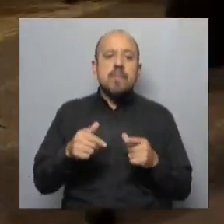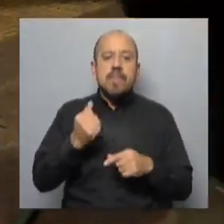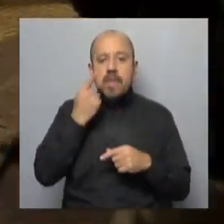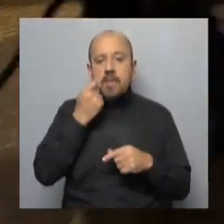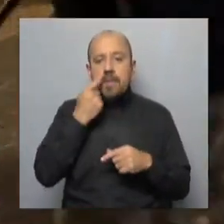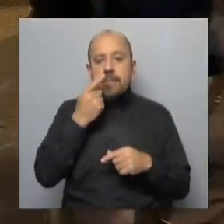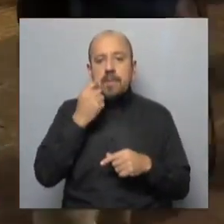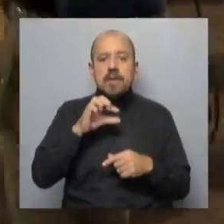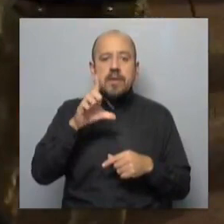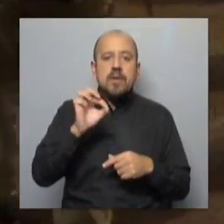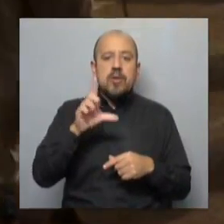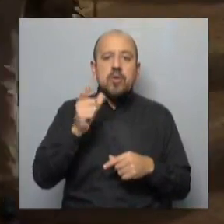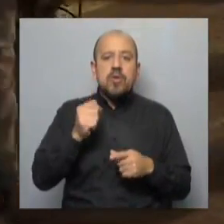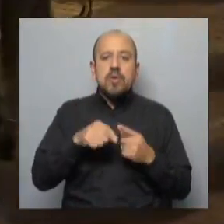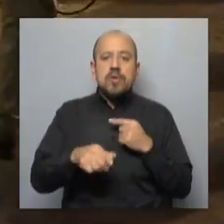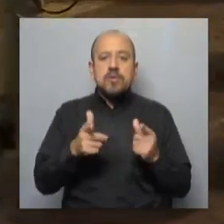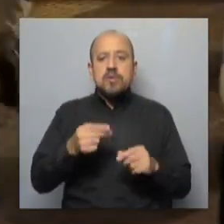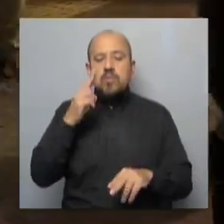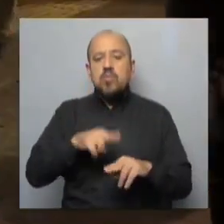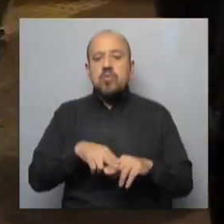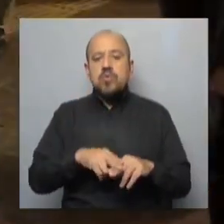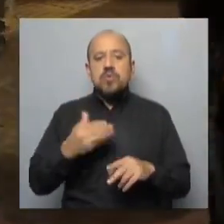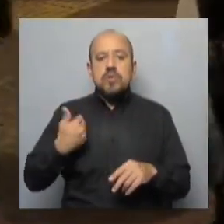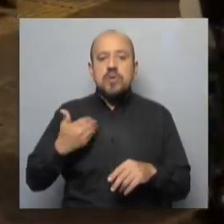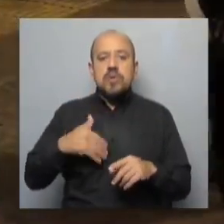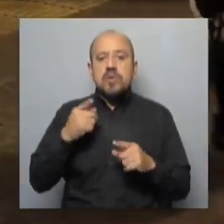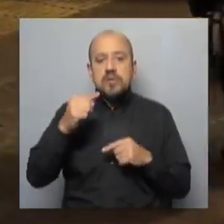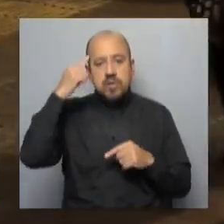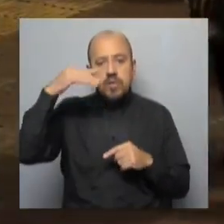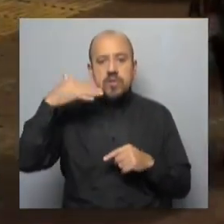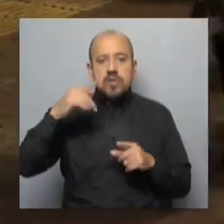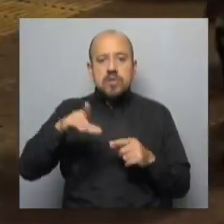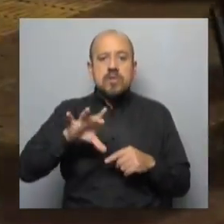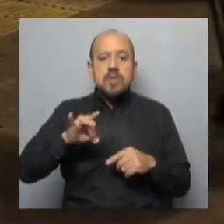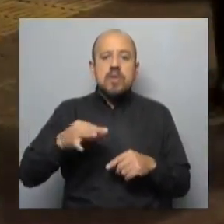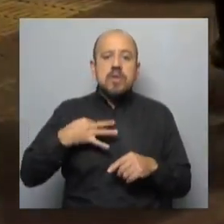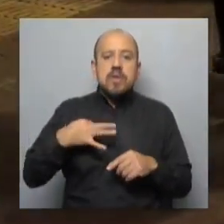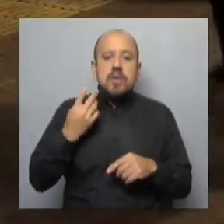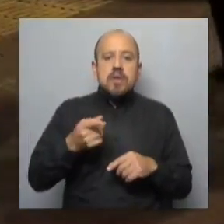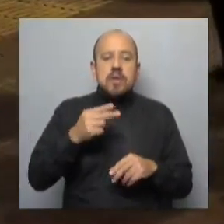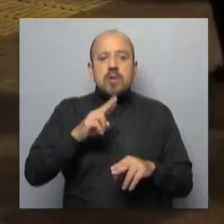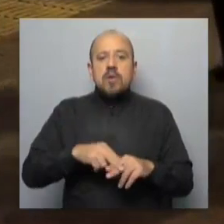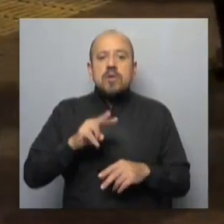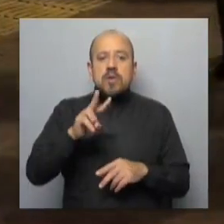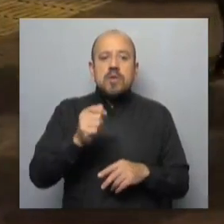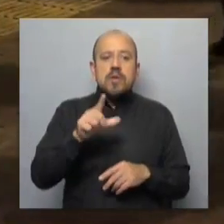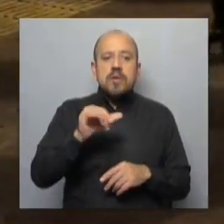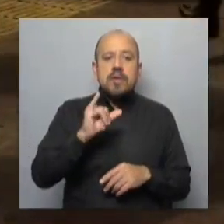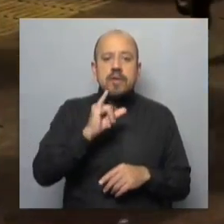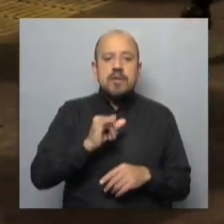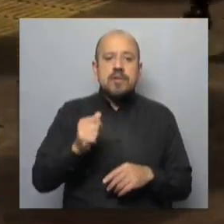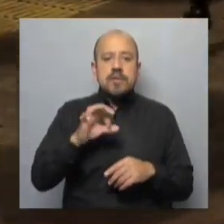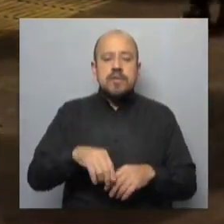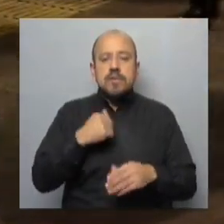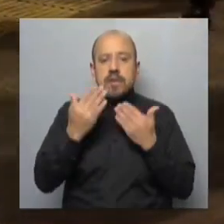padres de los laziales asesinada argentina adolescente de argentina de 15 años asesinada en balizas en 2014 más temprano